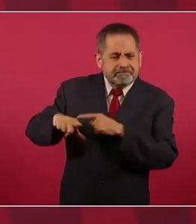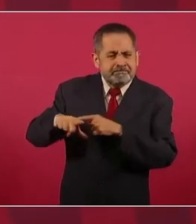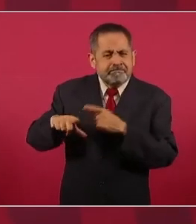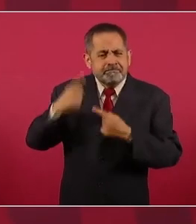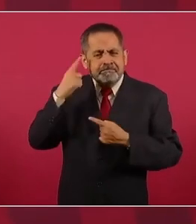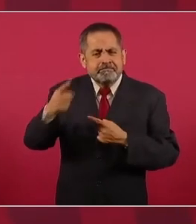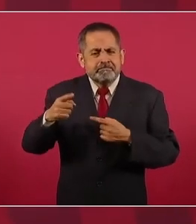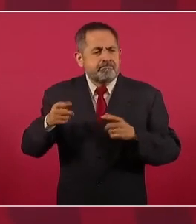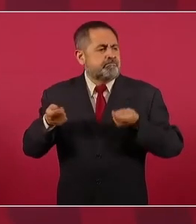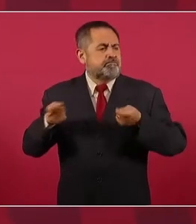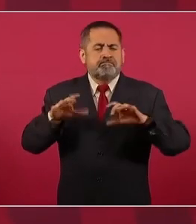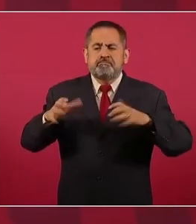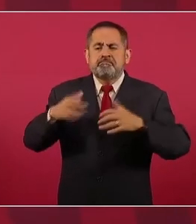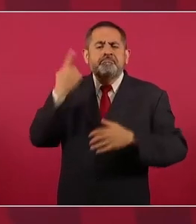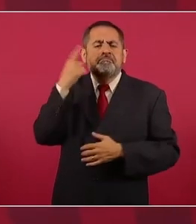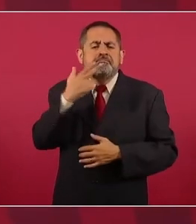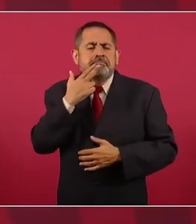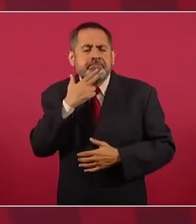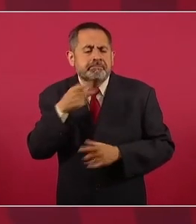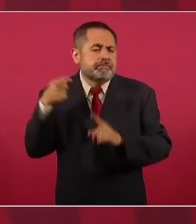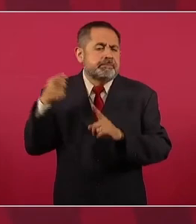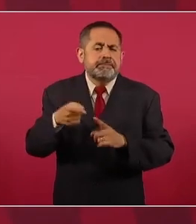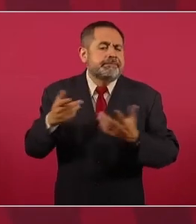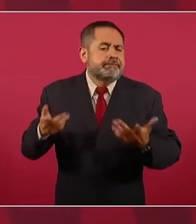de un Estado